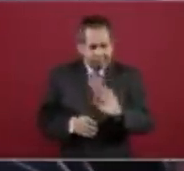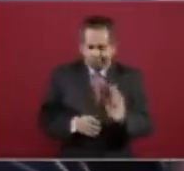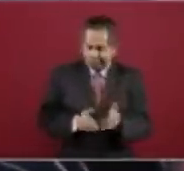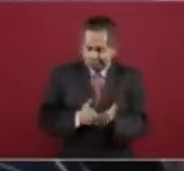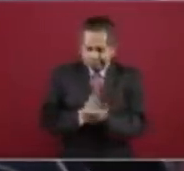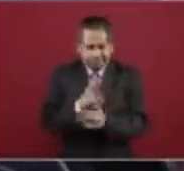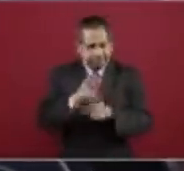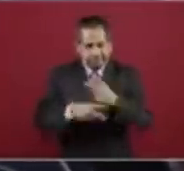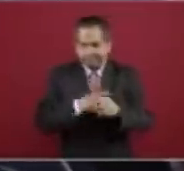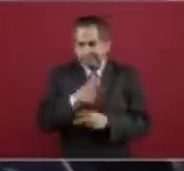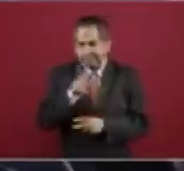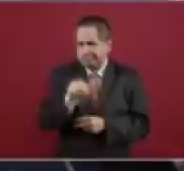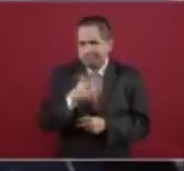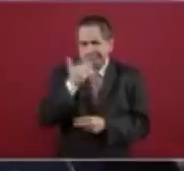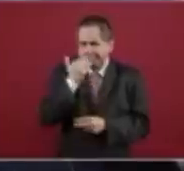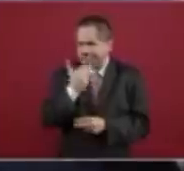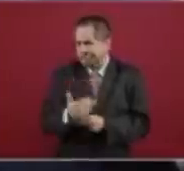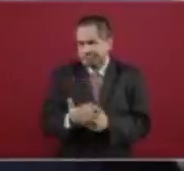sabemos muy bien